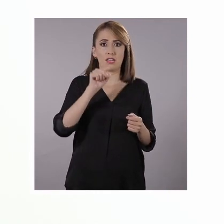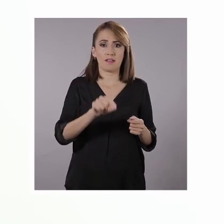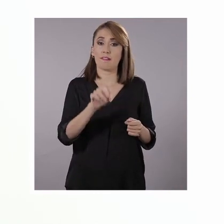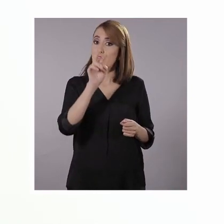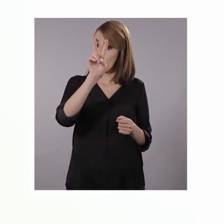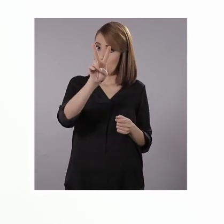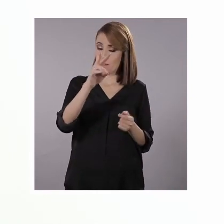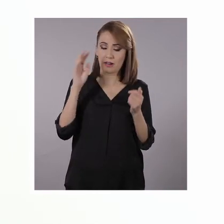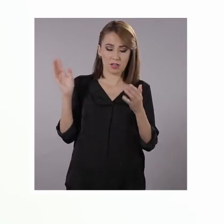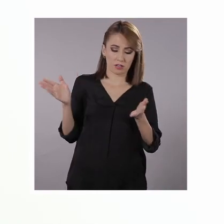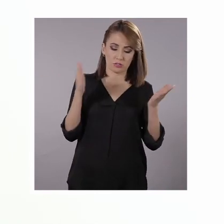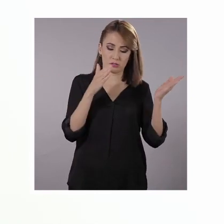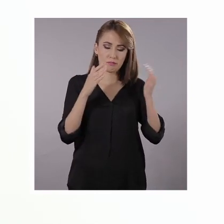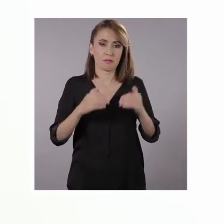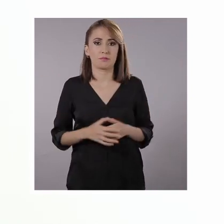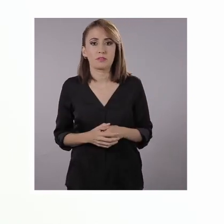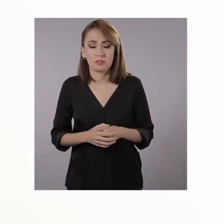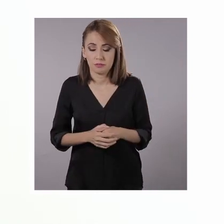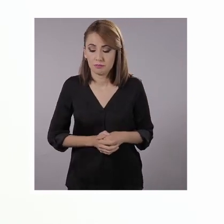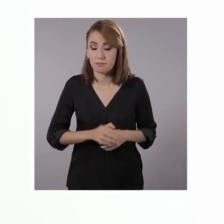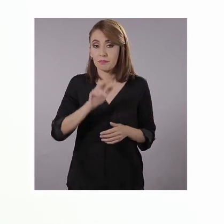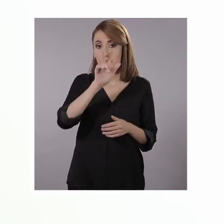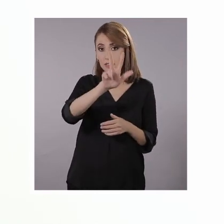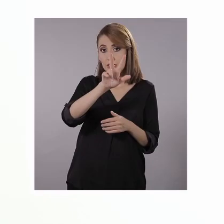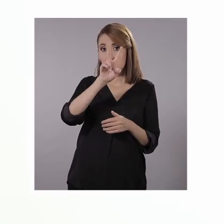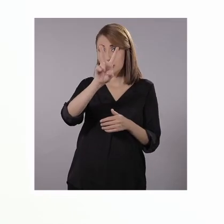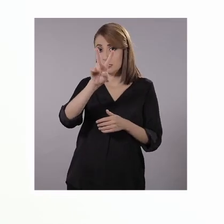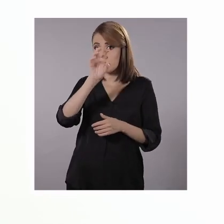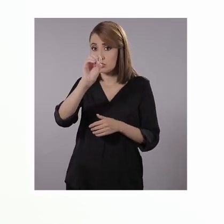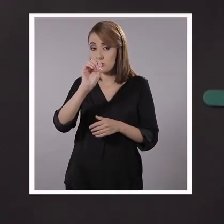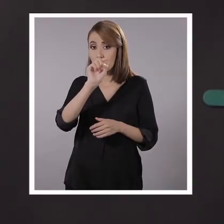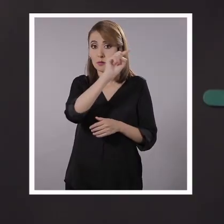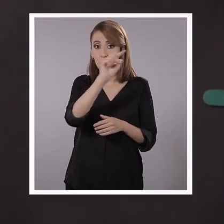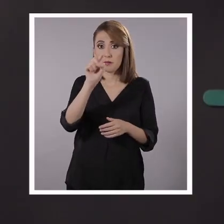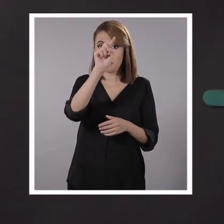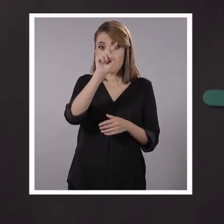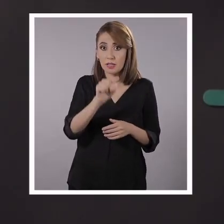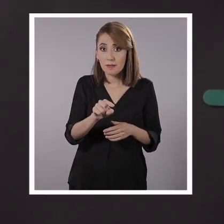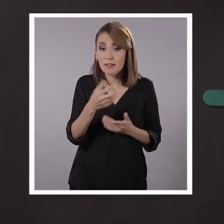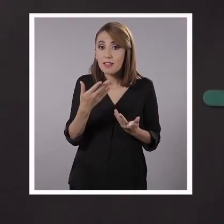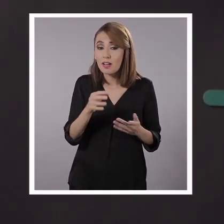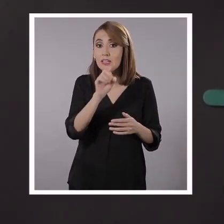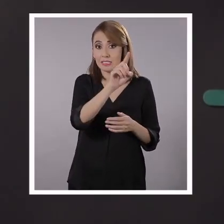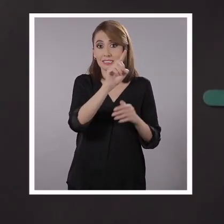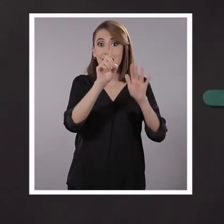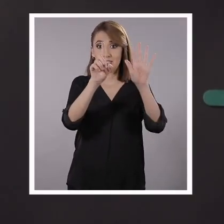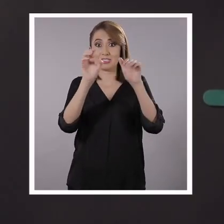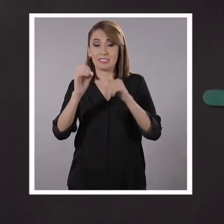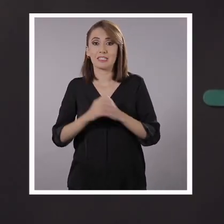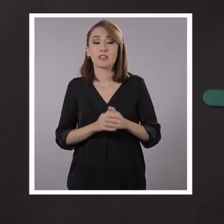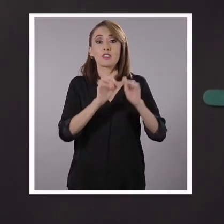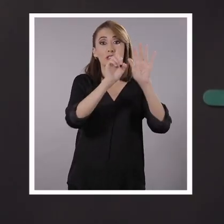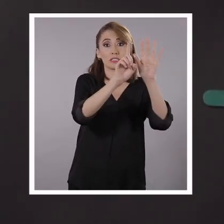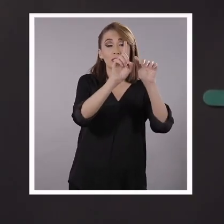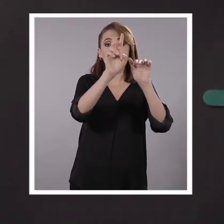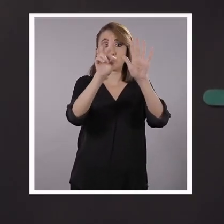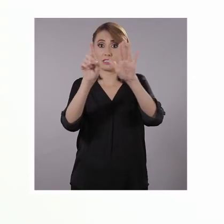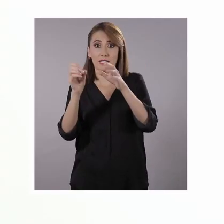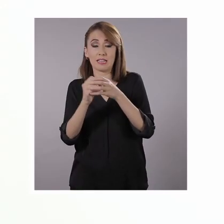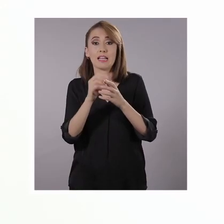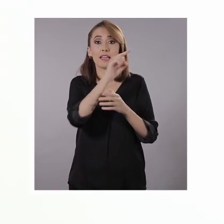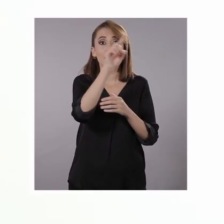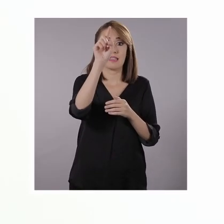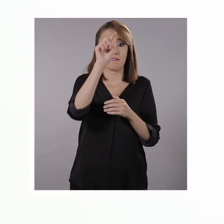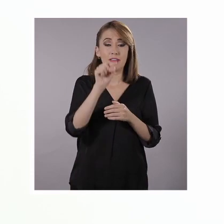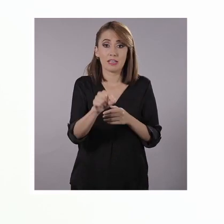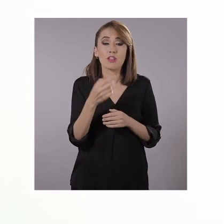Dividido para 2. Vamos a ver si es cierto. 320 dividido para 2. 160. Muy bien, 160 dividido para